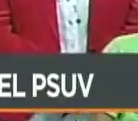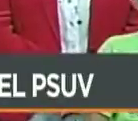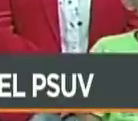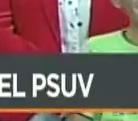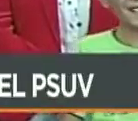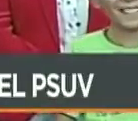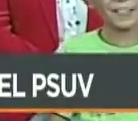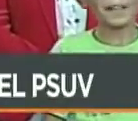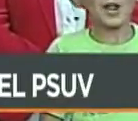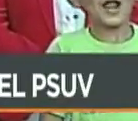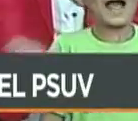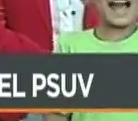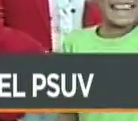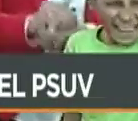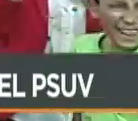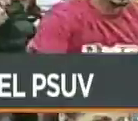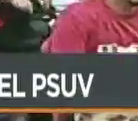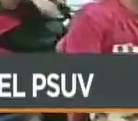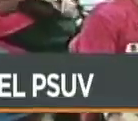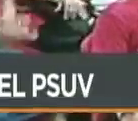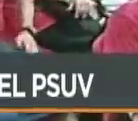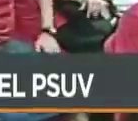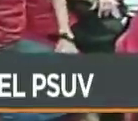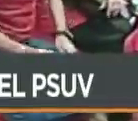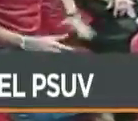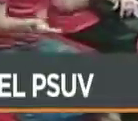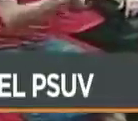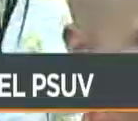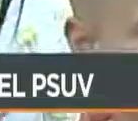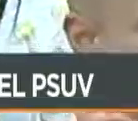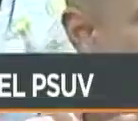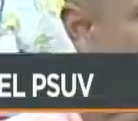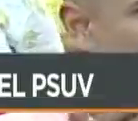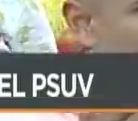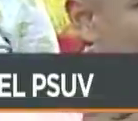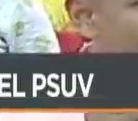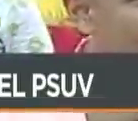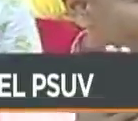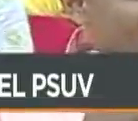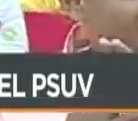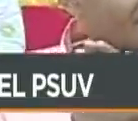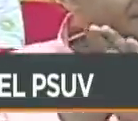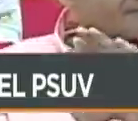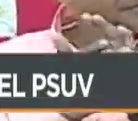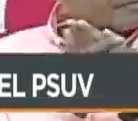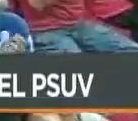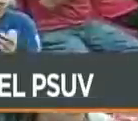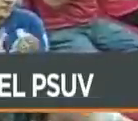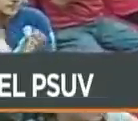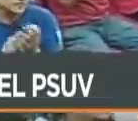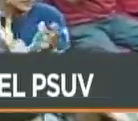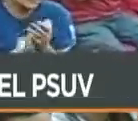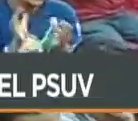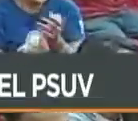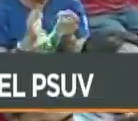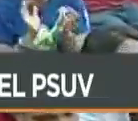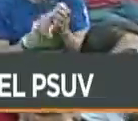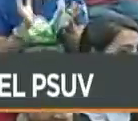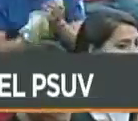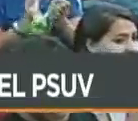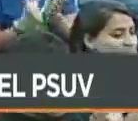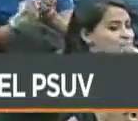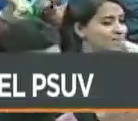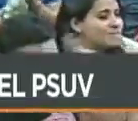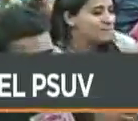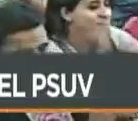¿Y dónde está Nicolás Maduro? Aquí, de pie, mandando junto al pueblo, dispuesto a todo, dispuesto a las batallas del